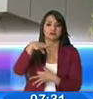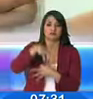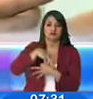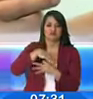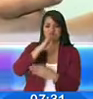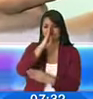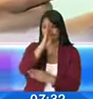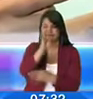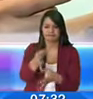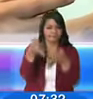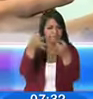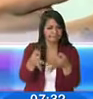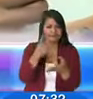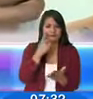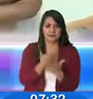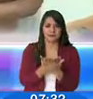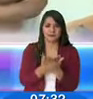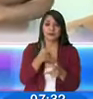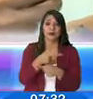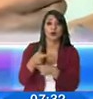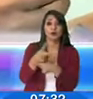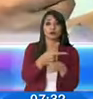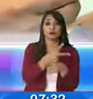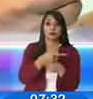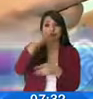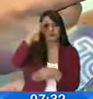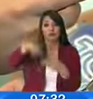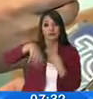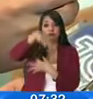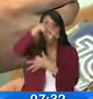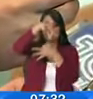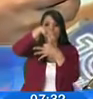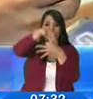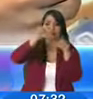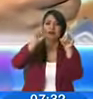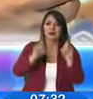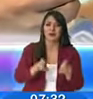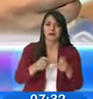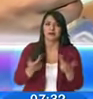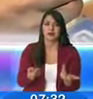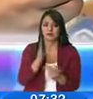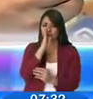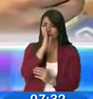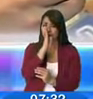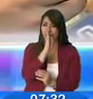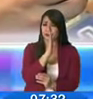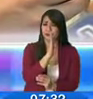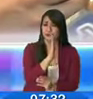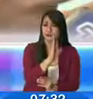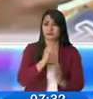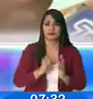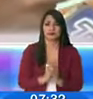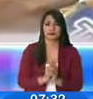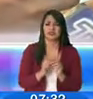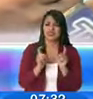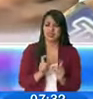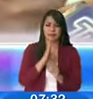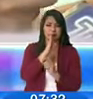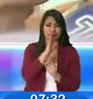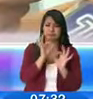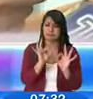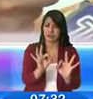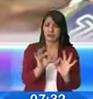probada. El Consejo Nacional tiene que ser un consejo no homogéneo, sino un consejo